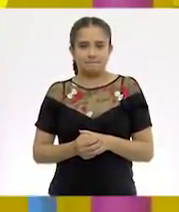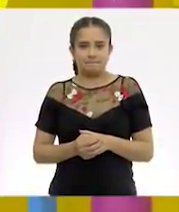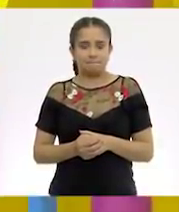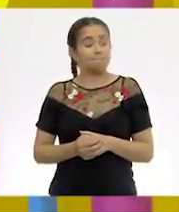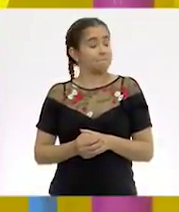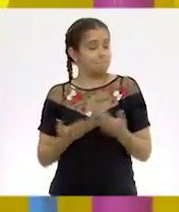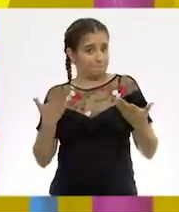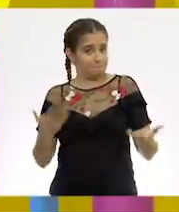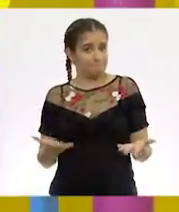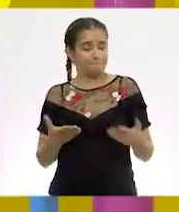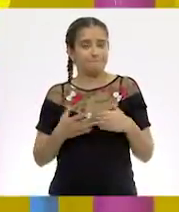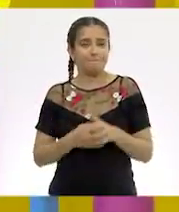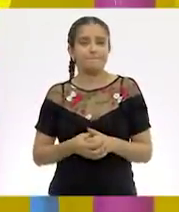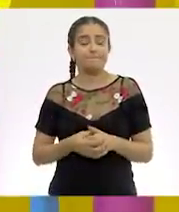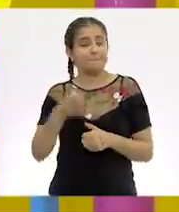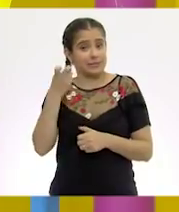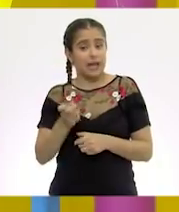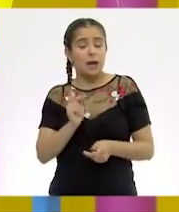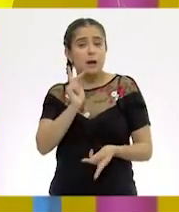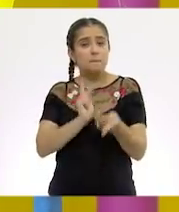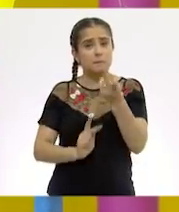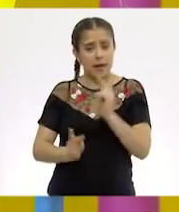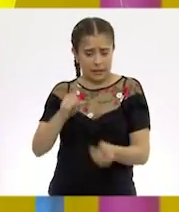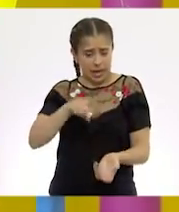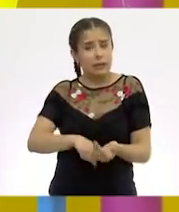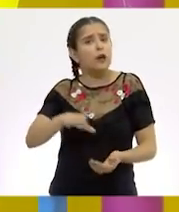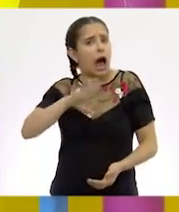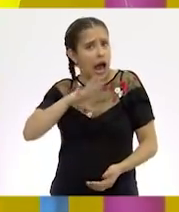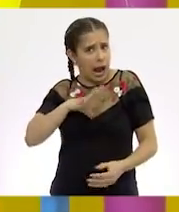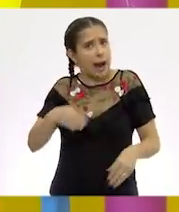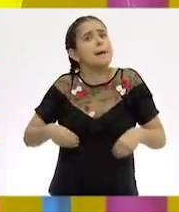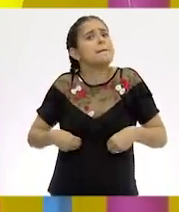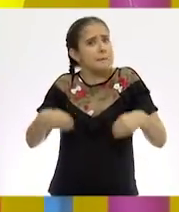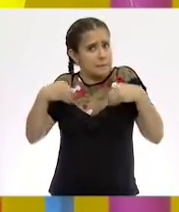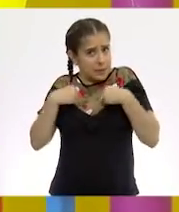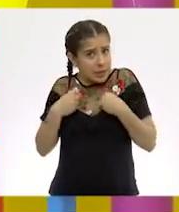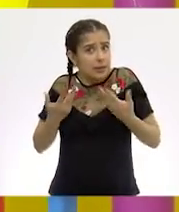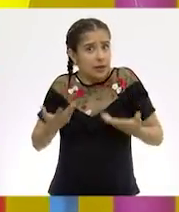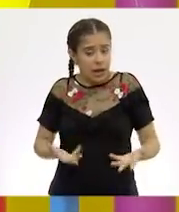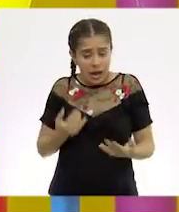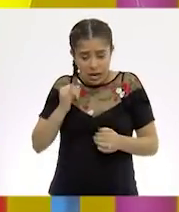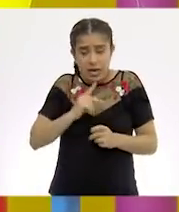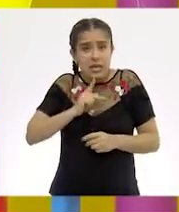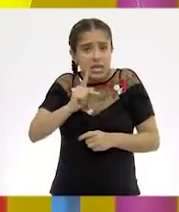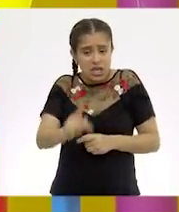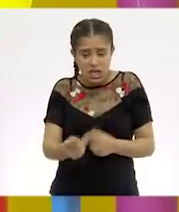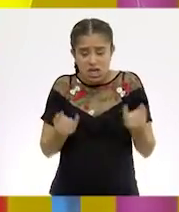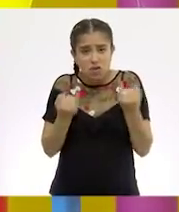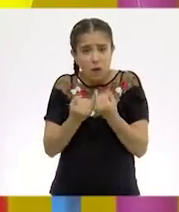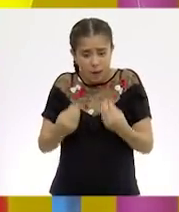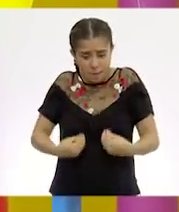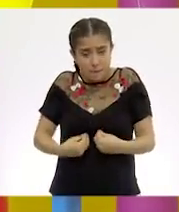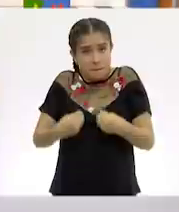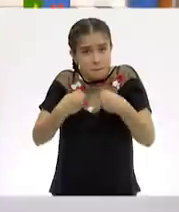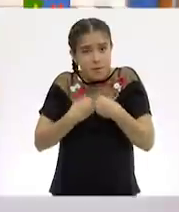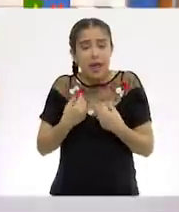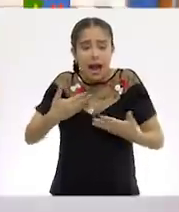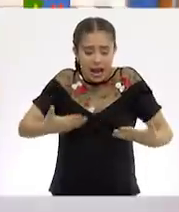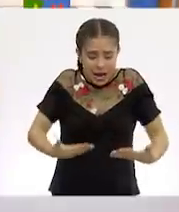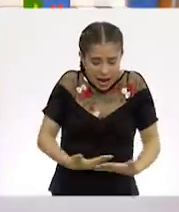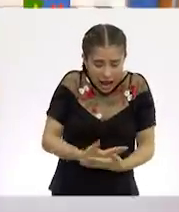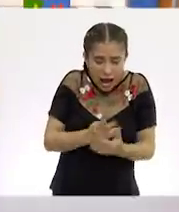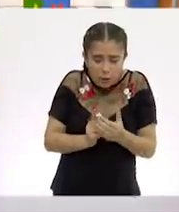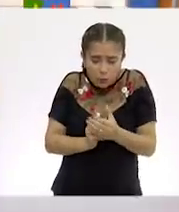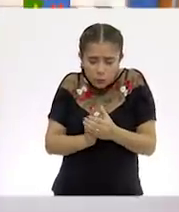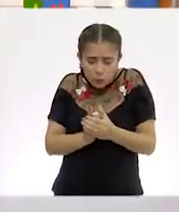lentamente. Así es. Las plantas son seres vivos y como todo ser vivo, nace y crece. su crecimiento